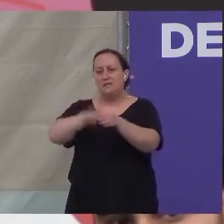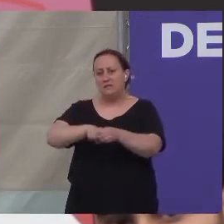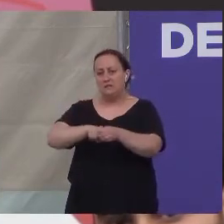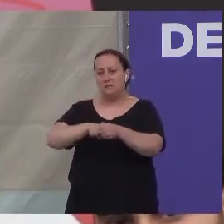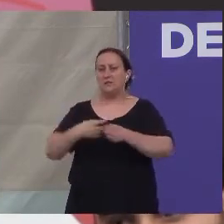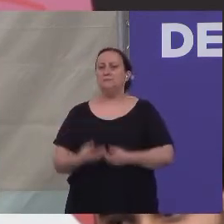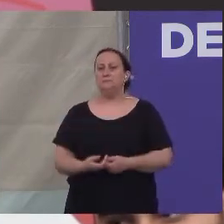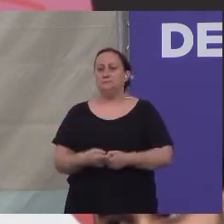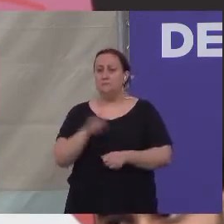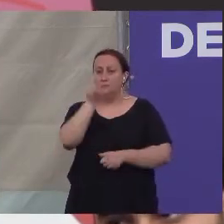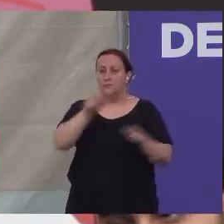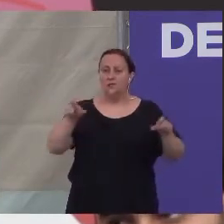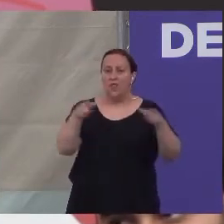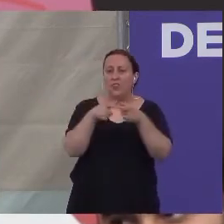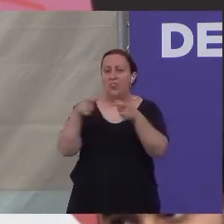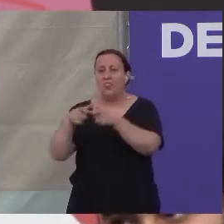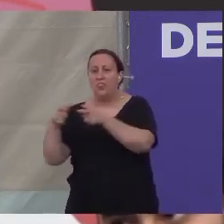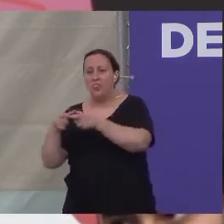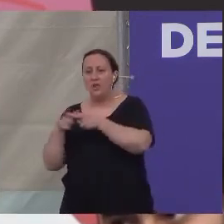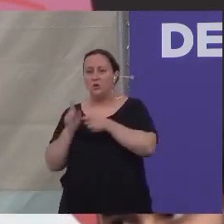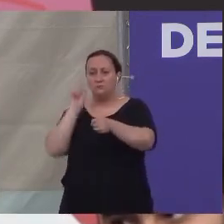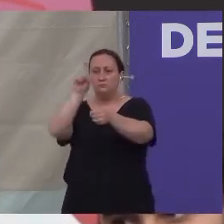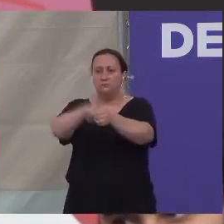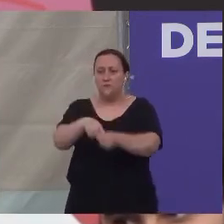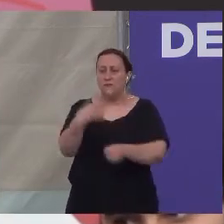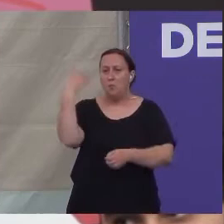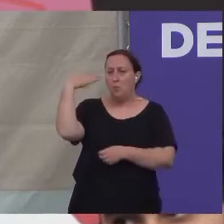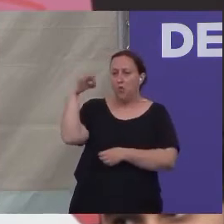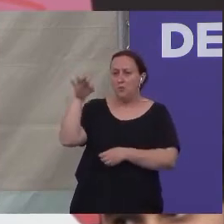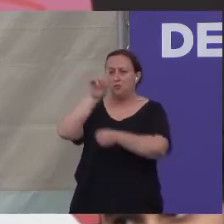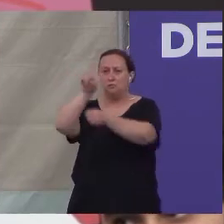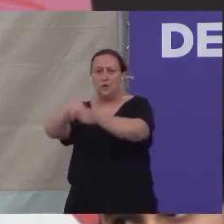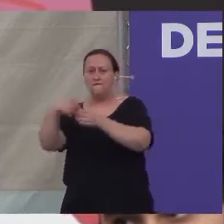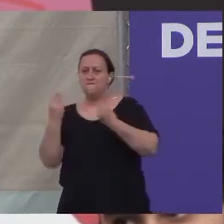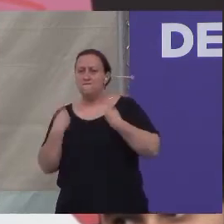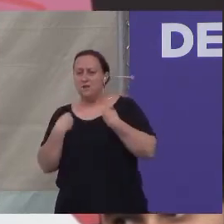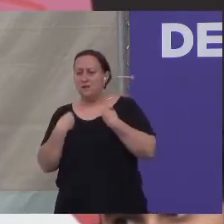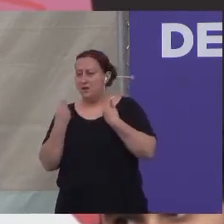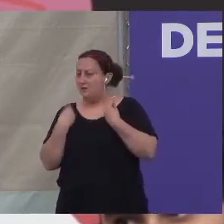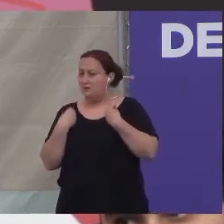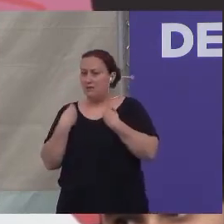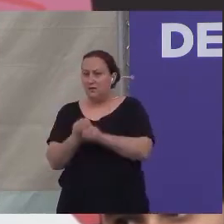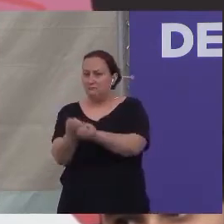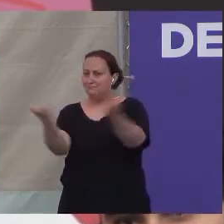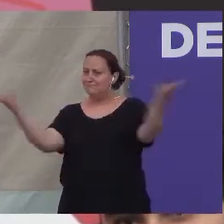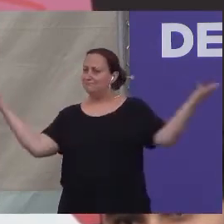La gente de los círculos somos militantes de Podemos y de la vida. Y la vida está llena de